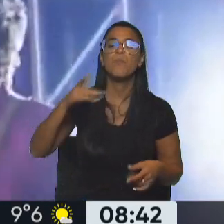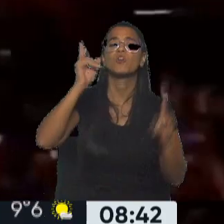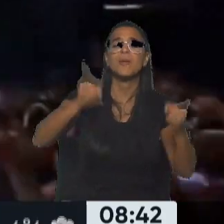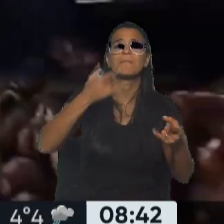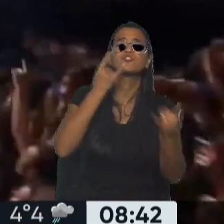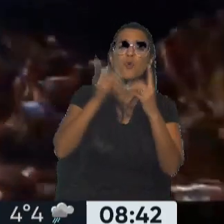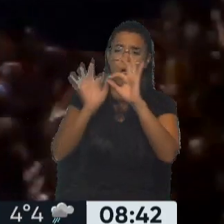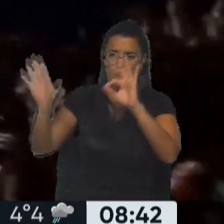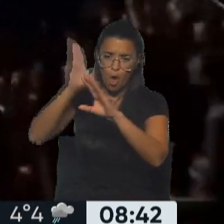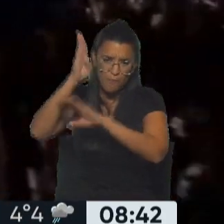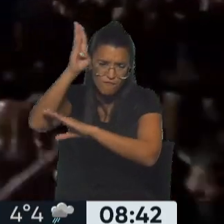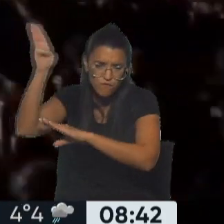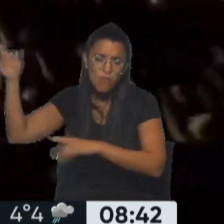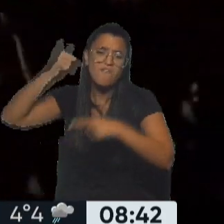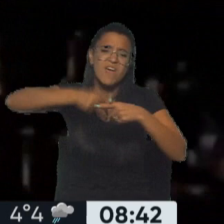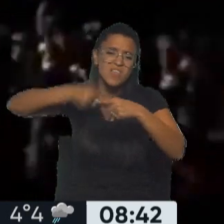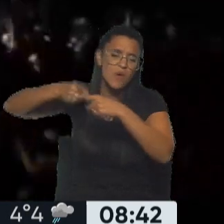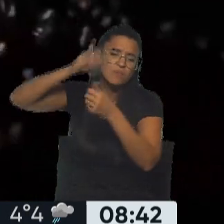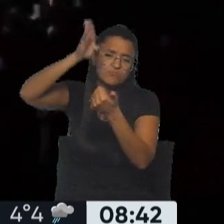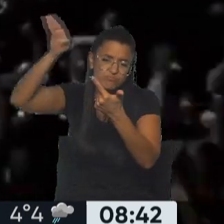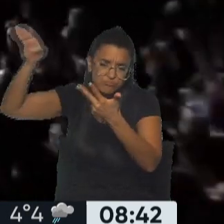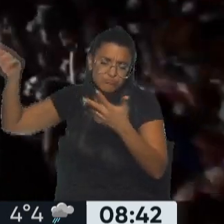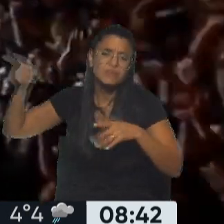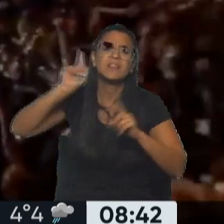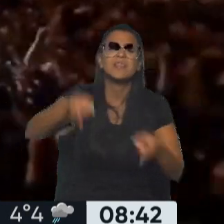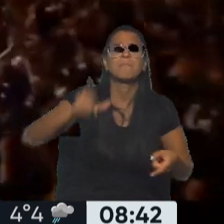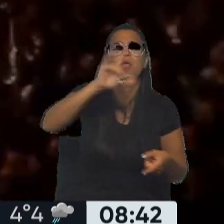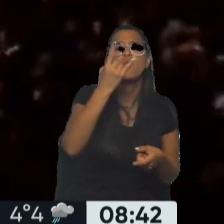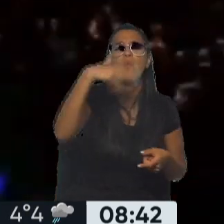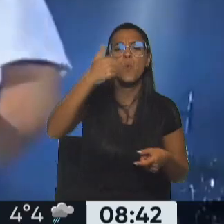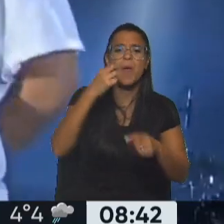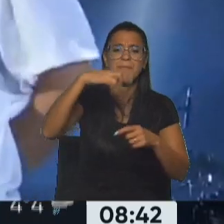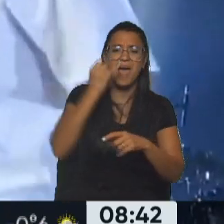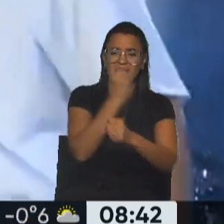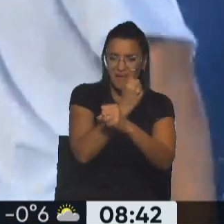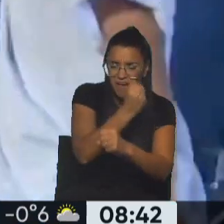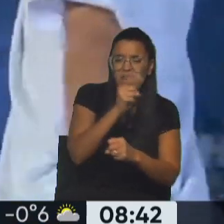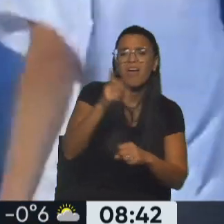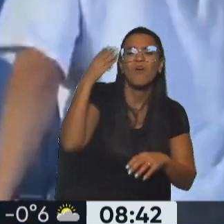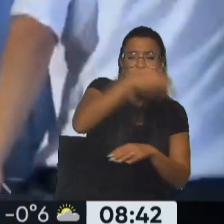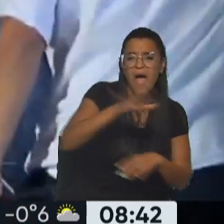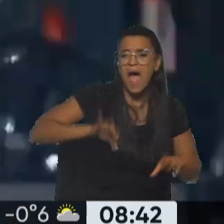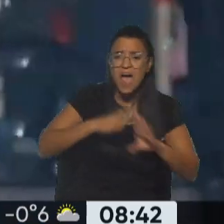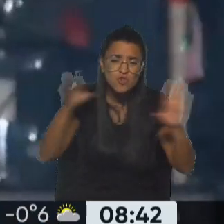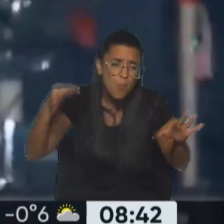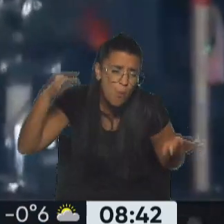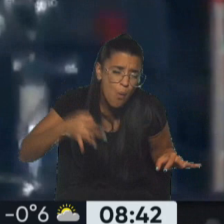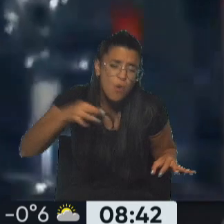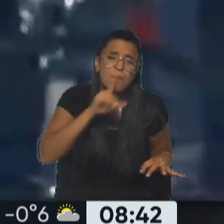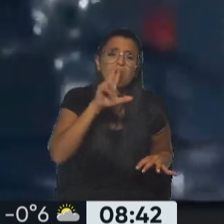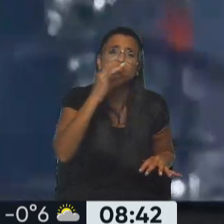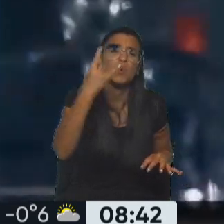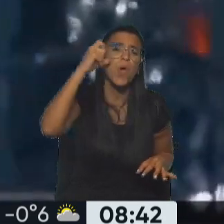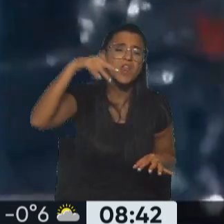Europa, participación en distintos festivales, show de cierre año en el Luna Park. Año genial para Trueno, la verdad,